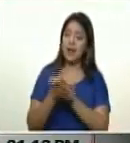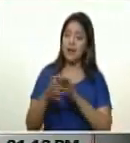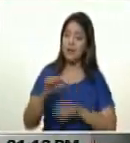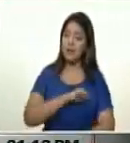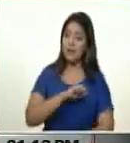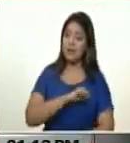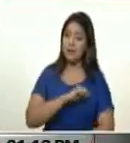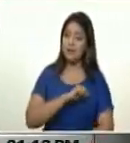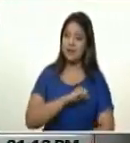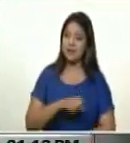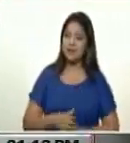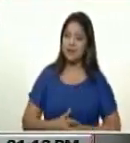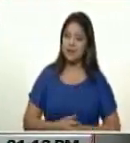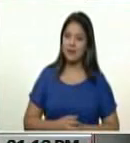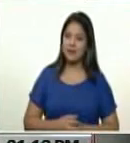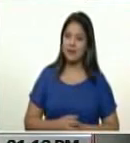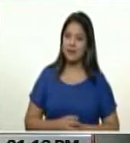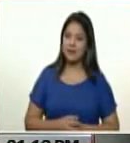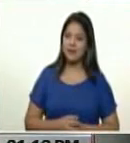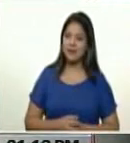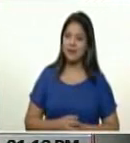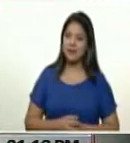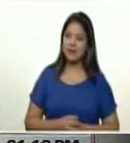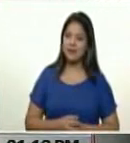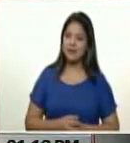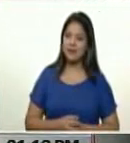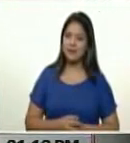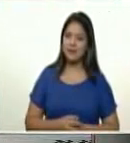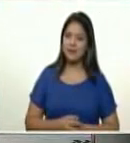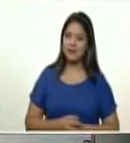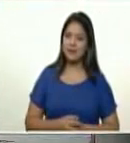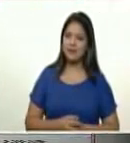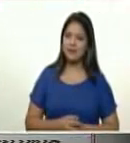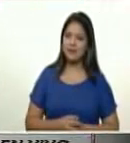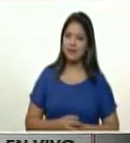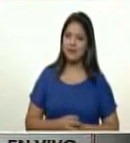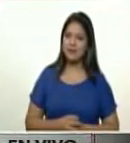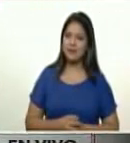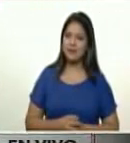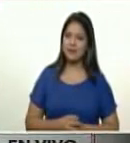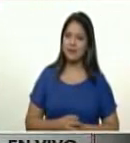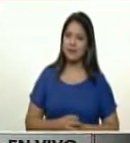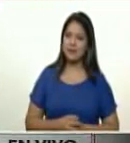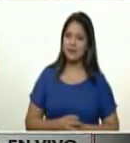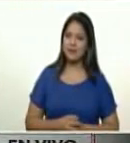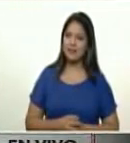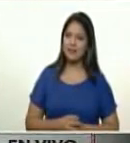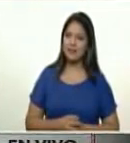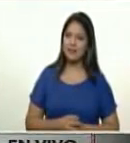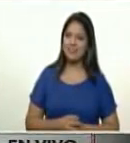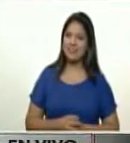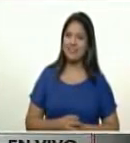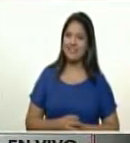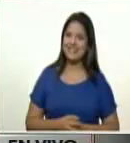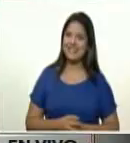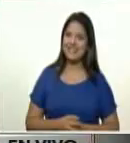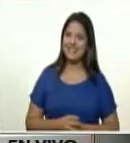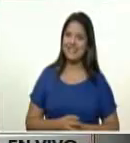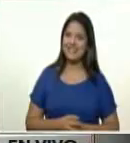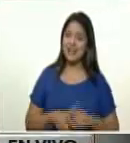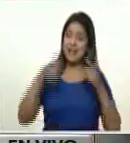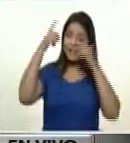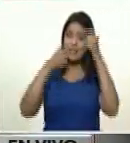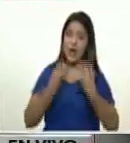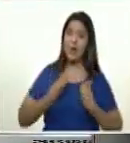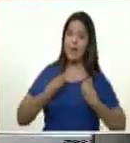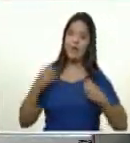pasar un bloque. Copa. Vete para acá. Dame la mano, ¿vale? Chávez vive. La